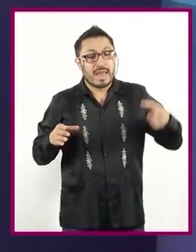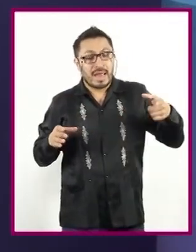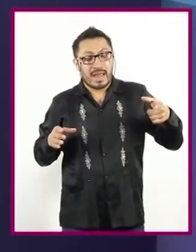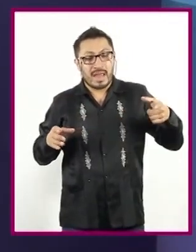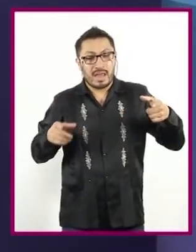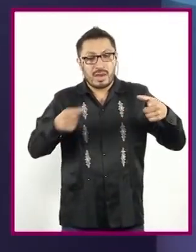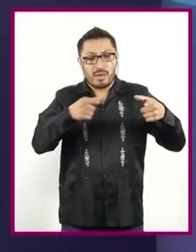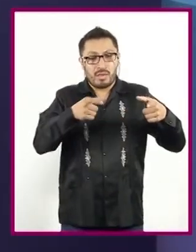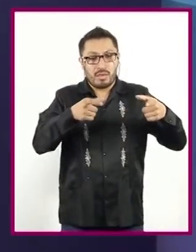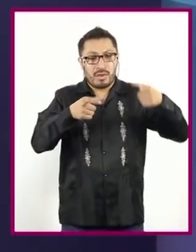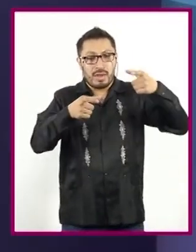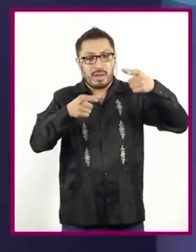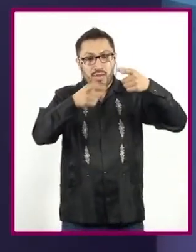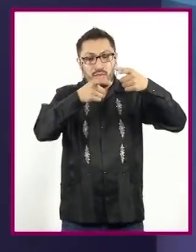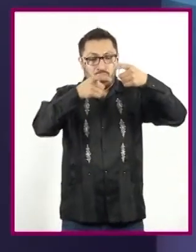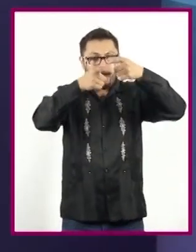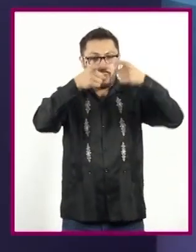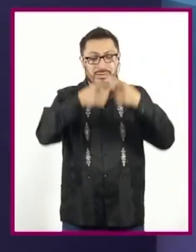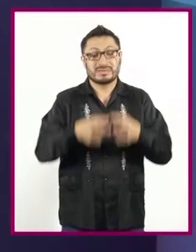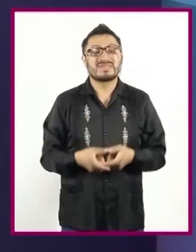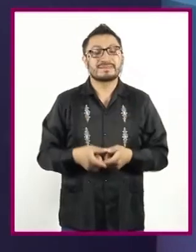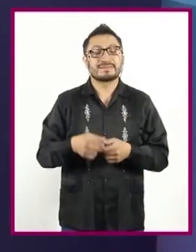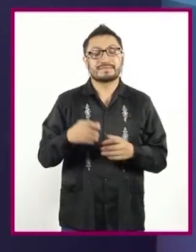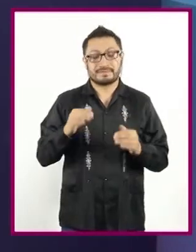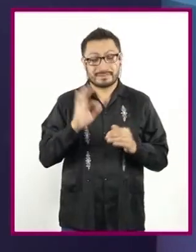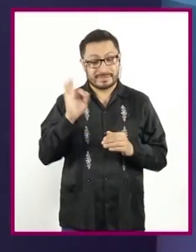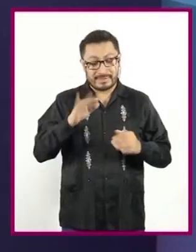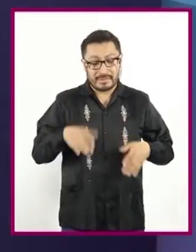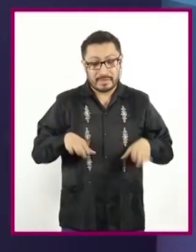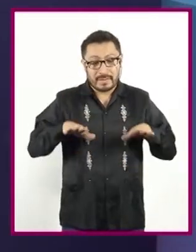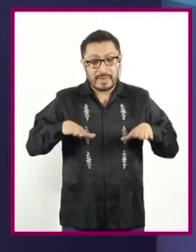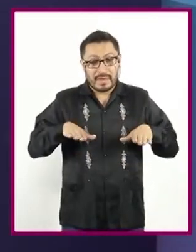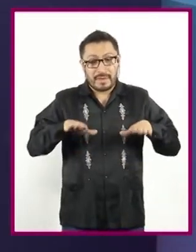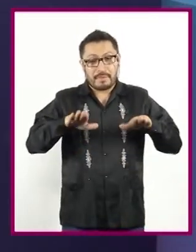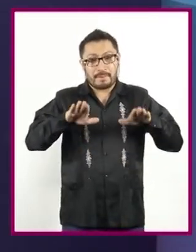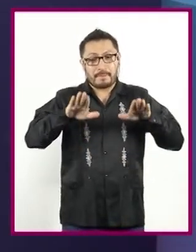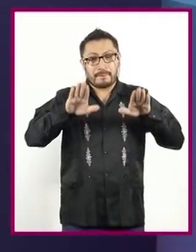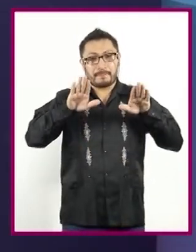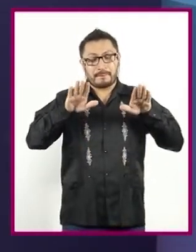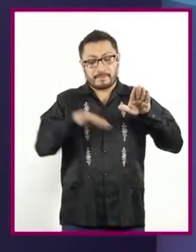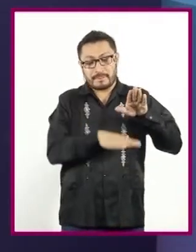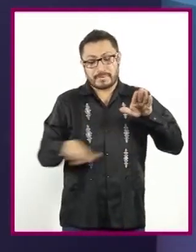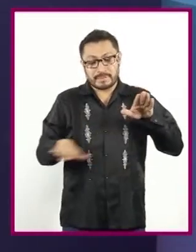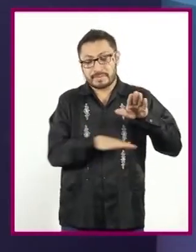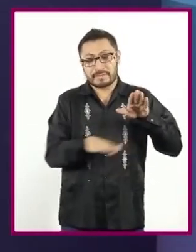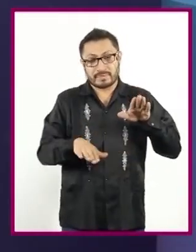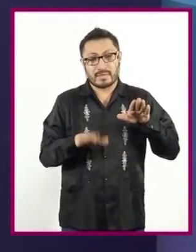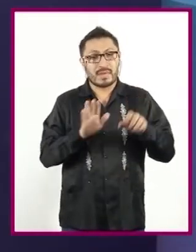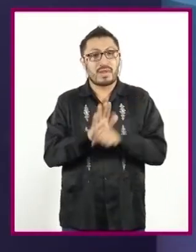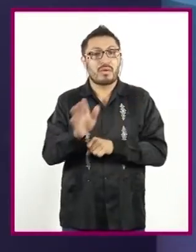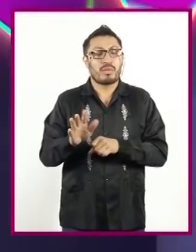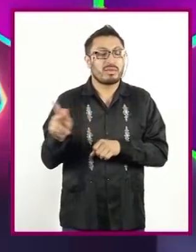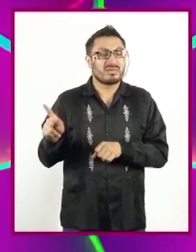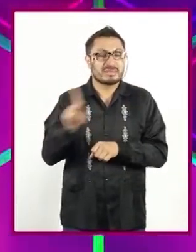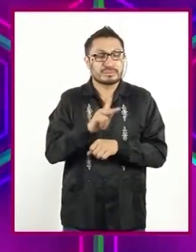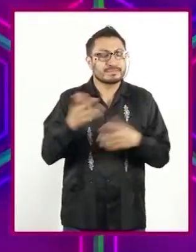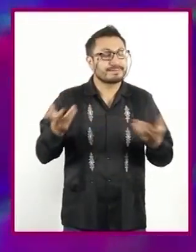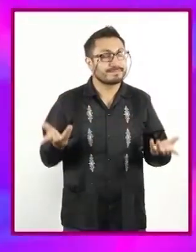de la base. Y si se inclina el plano con respecto a la base, ¿qué superficie se obtiene?